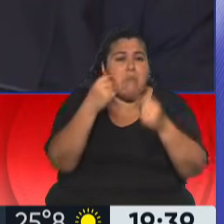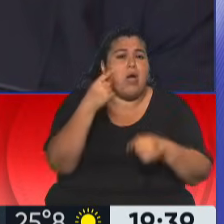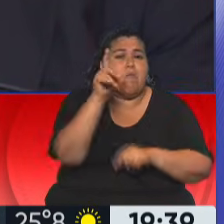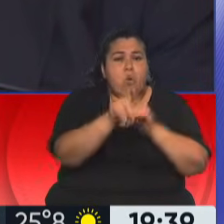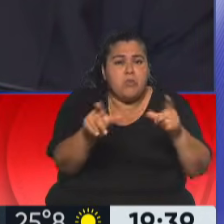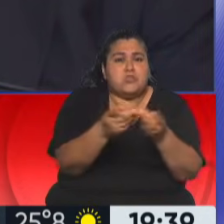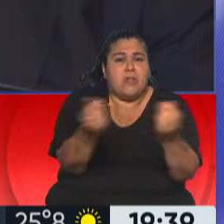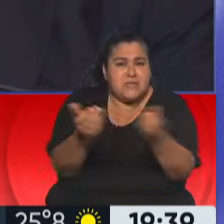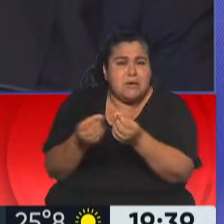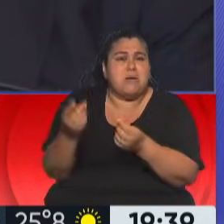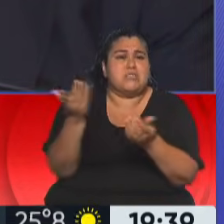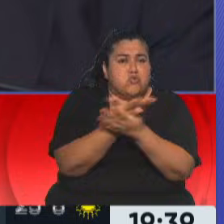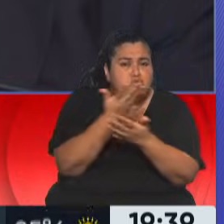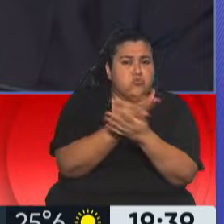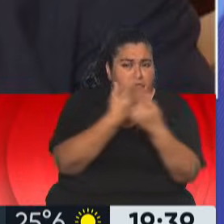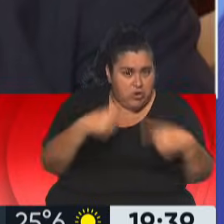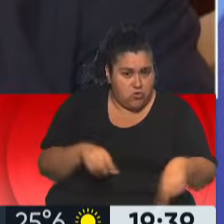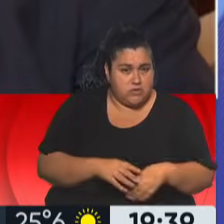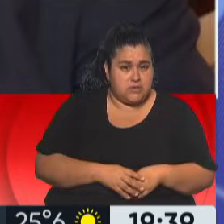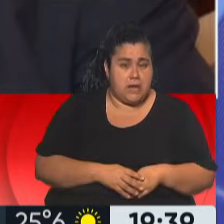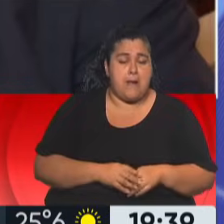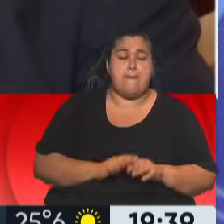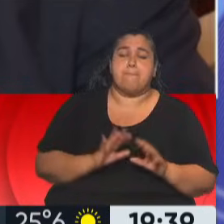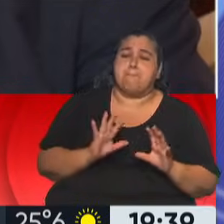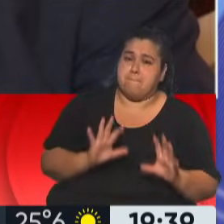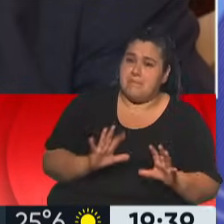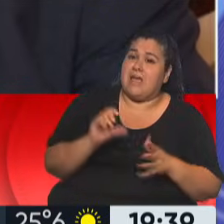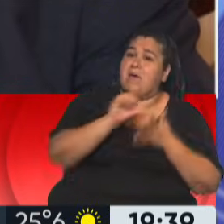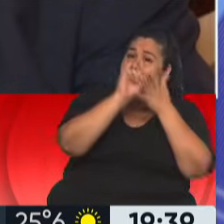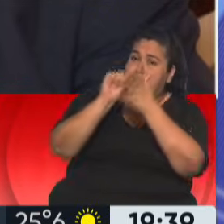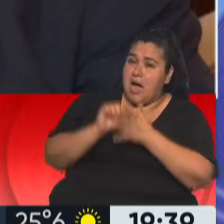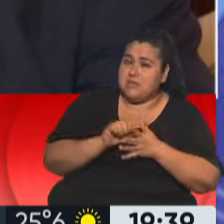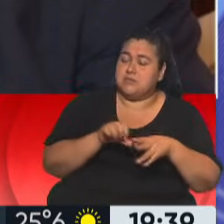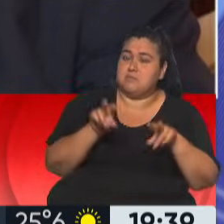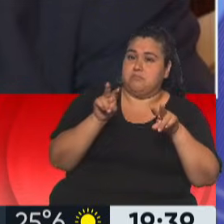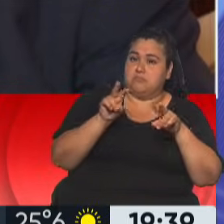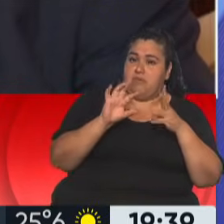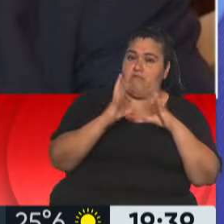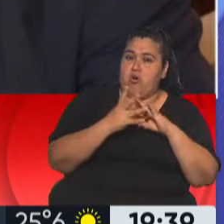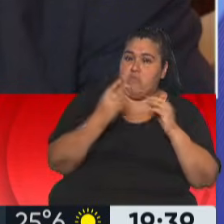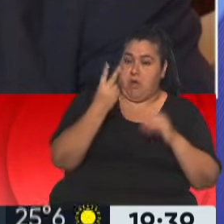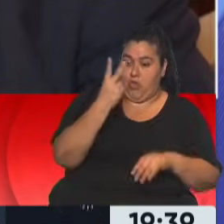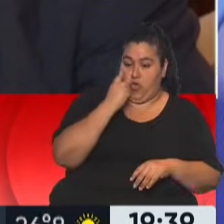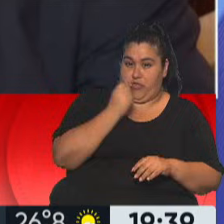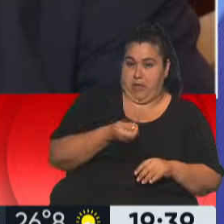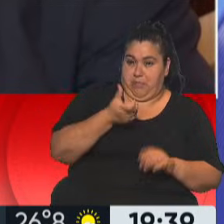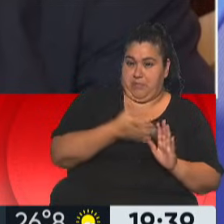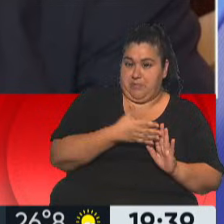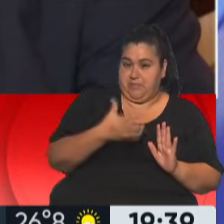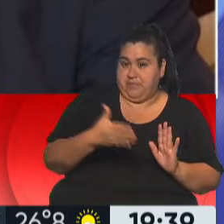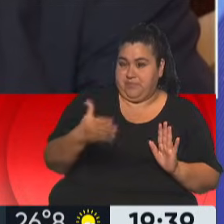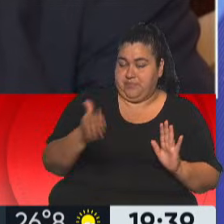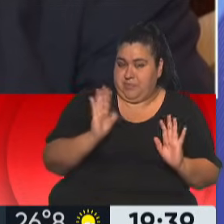Sí, creo que la comunidad internacional creo que primero ha sido tomada muy por sorpresa y van realmente 2 días. La primera